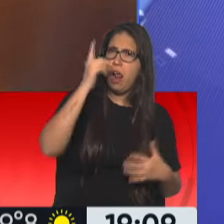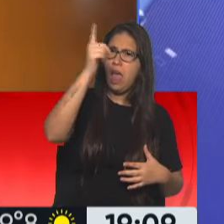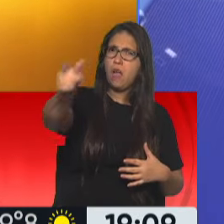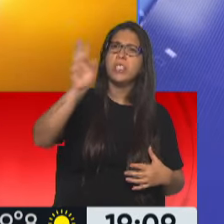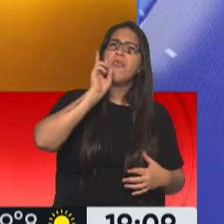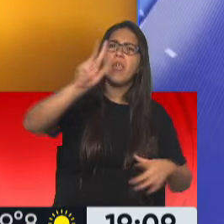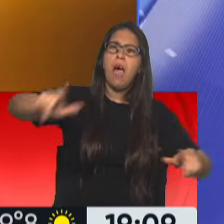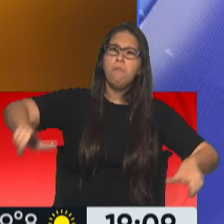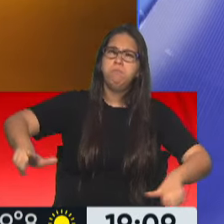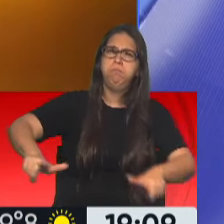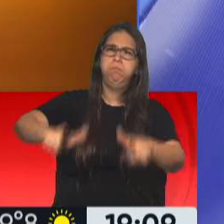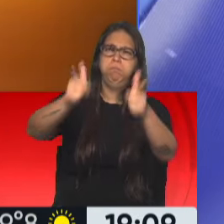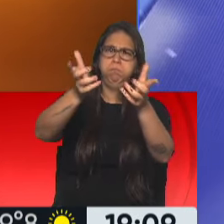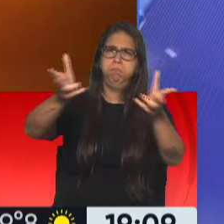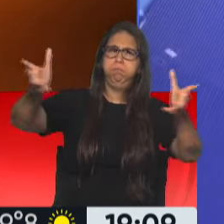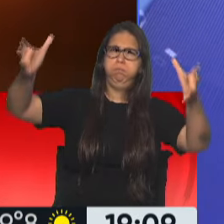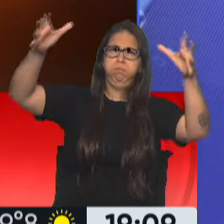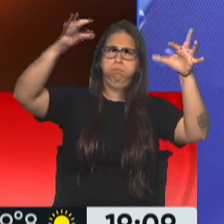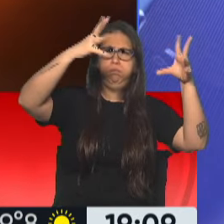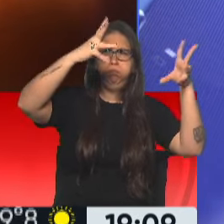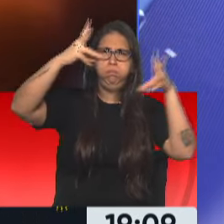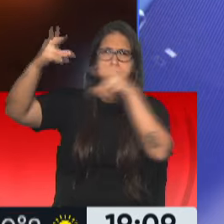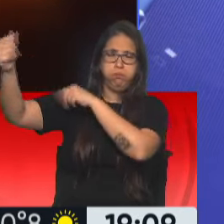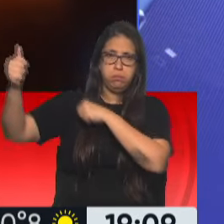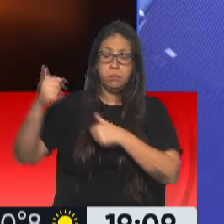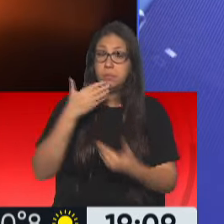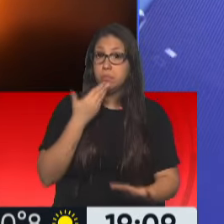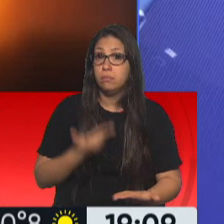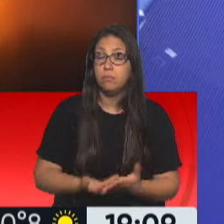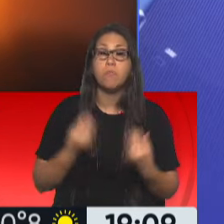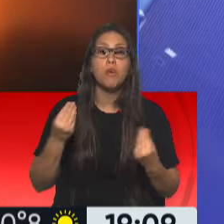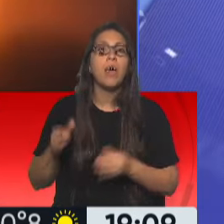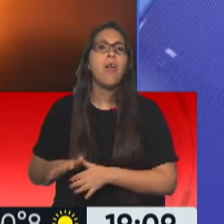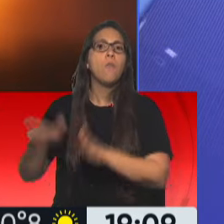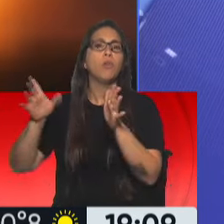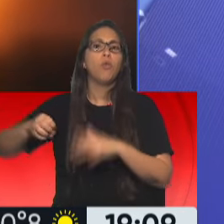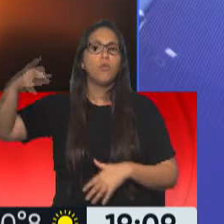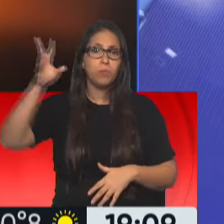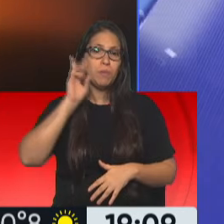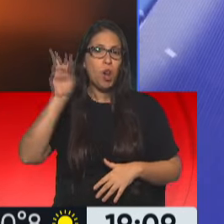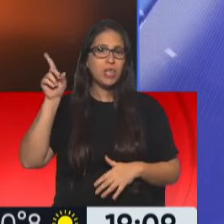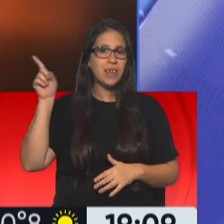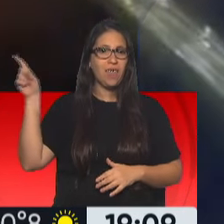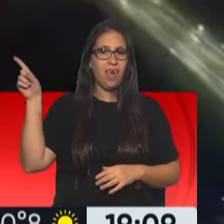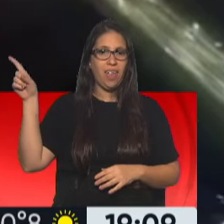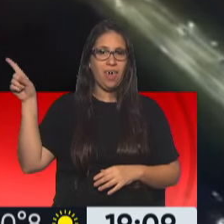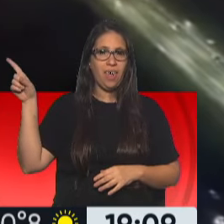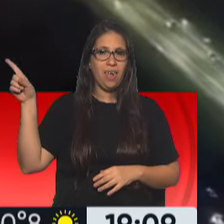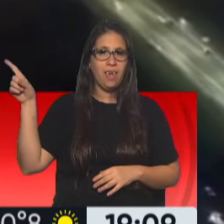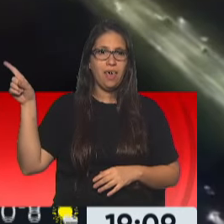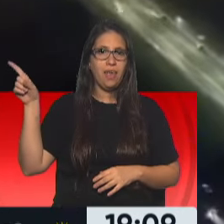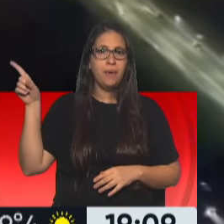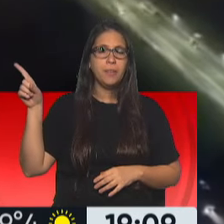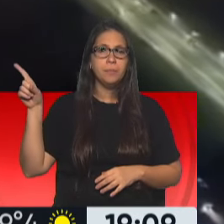hongo, que era impresionante porque con la luz del Claro. aeropuerto, ustedes lo están viendo en la imagen. Ese es La el luz hongo de que vos la luz decís. del